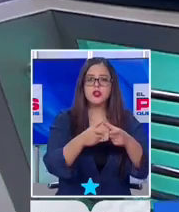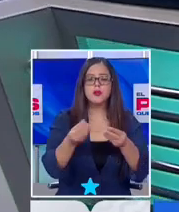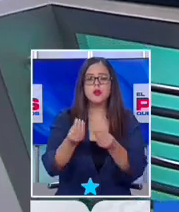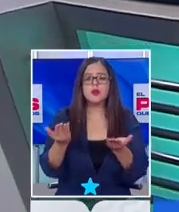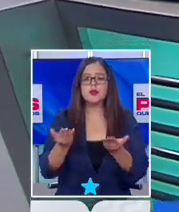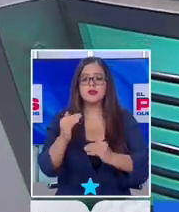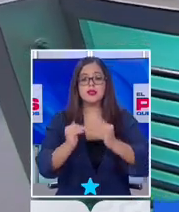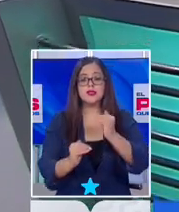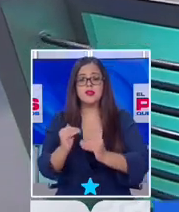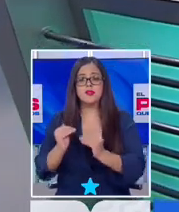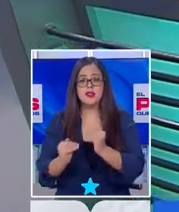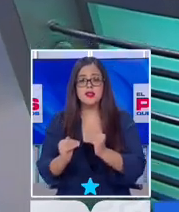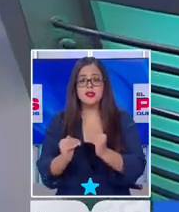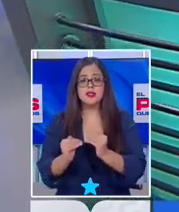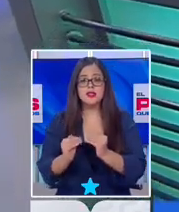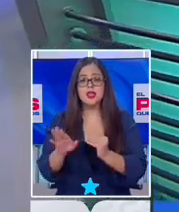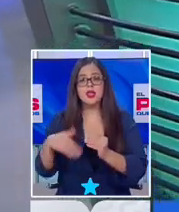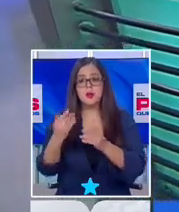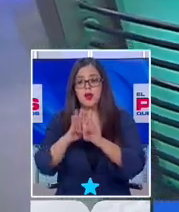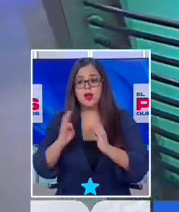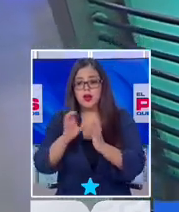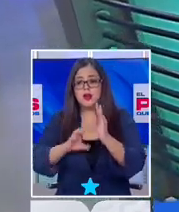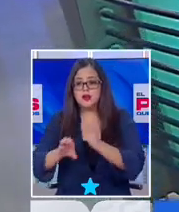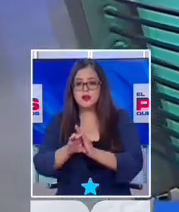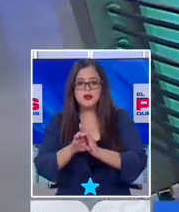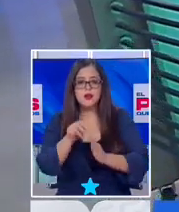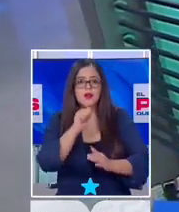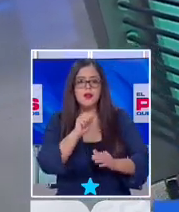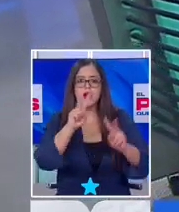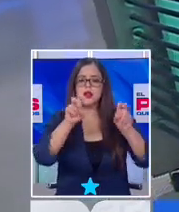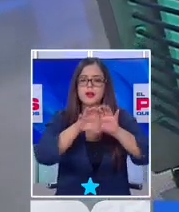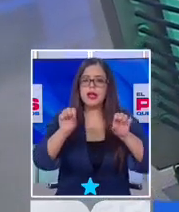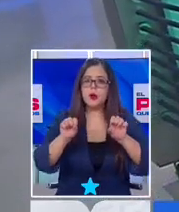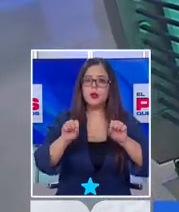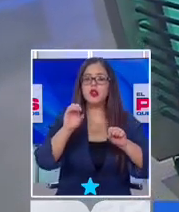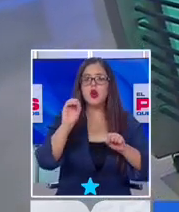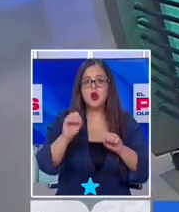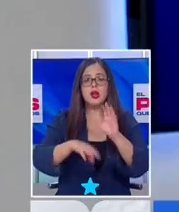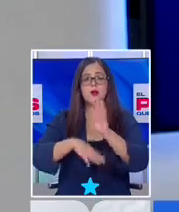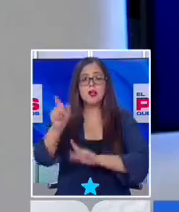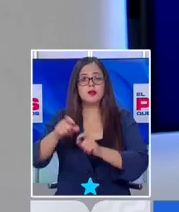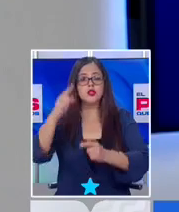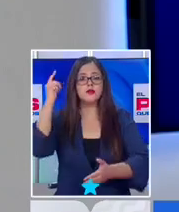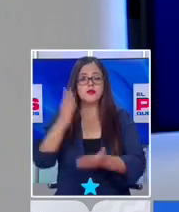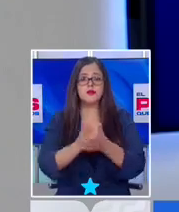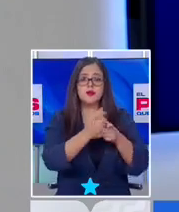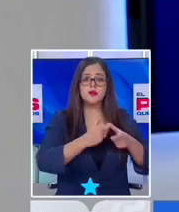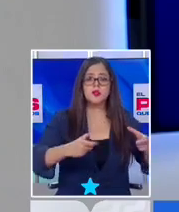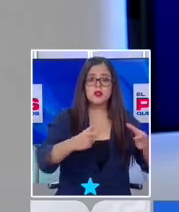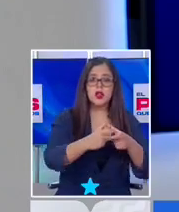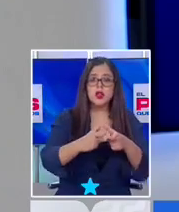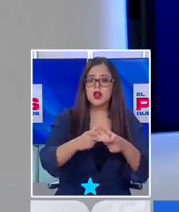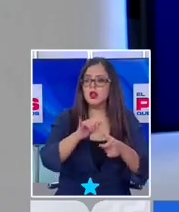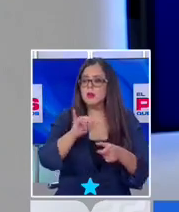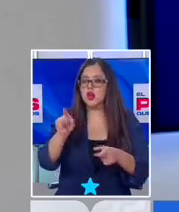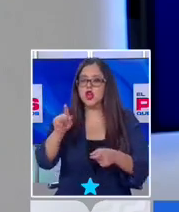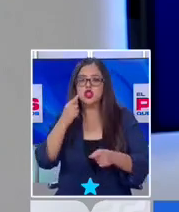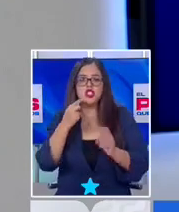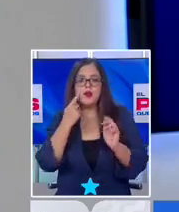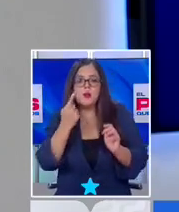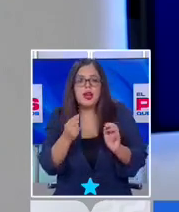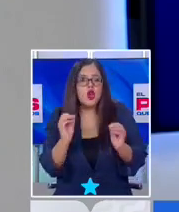pasa que muchas veces después en el pleno no están esos acuerdos o esta mayoría que tomo las decisiones en la comisión después no se refleja en él